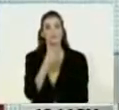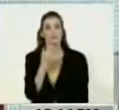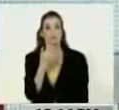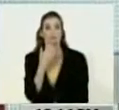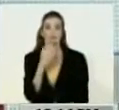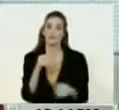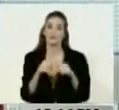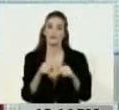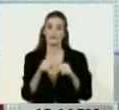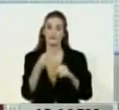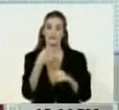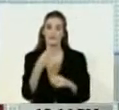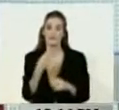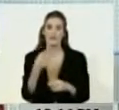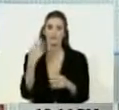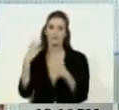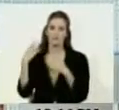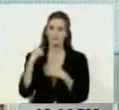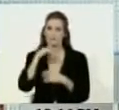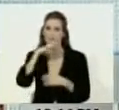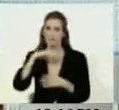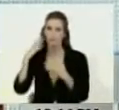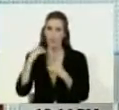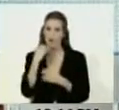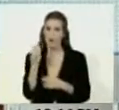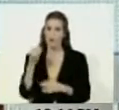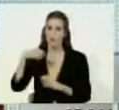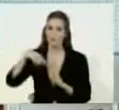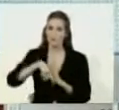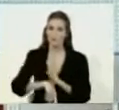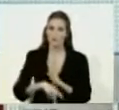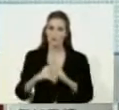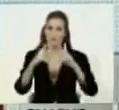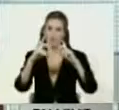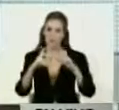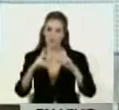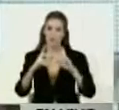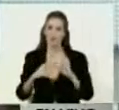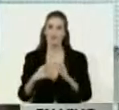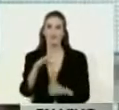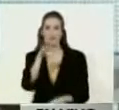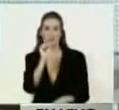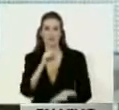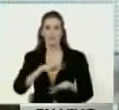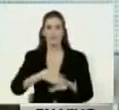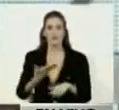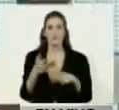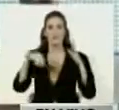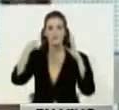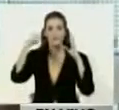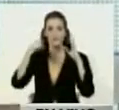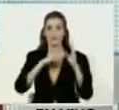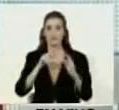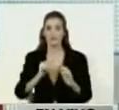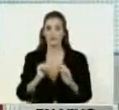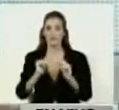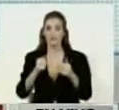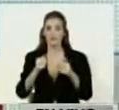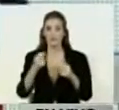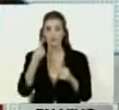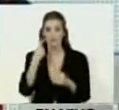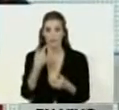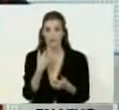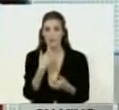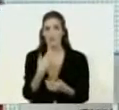que siguiéramos evocando esa época, creo que es un poco más allá, con una foto para entender, porque en el video que vimos en principio a Nacho le